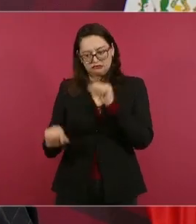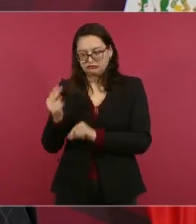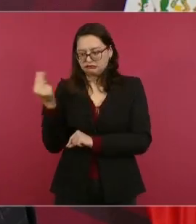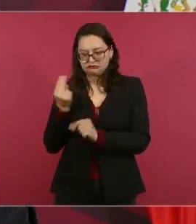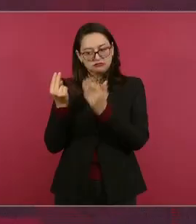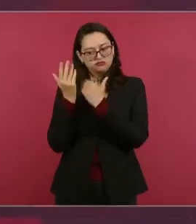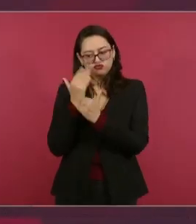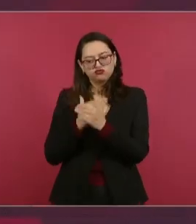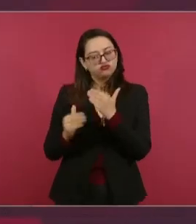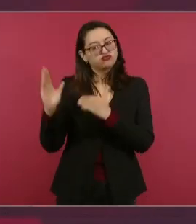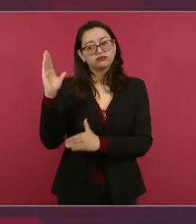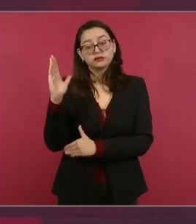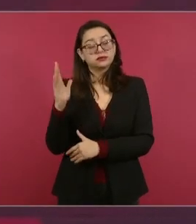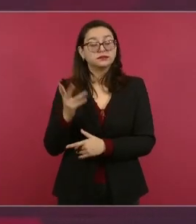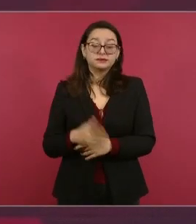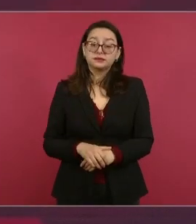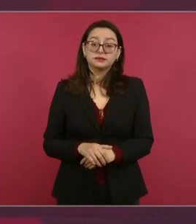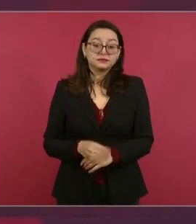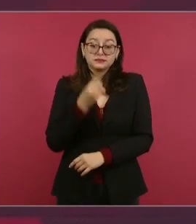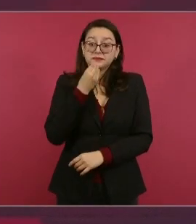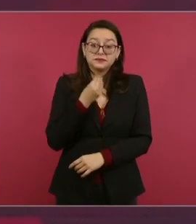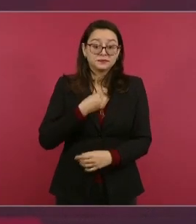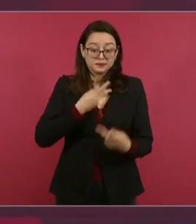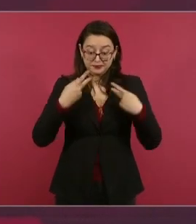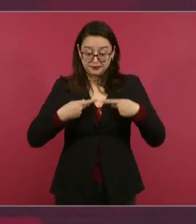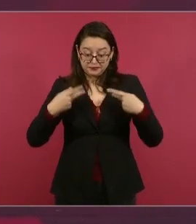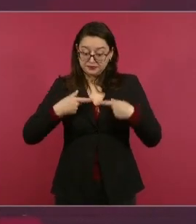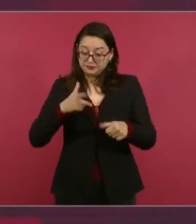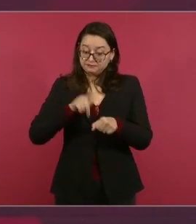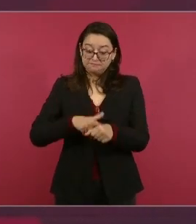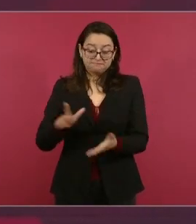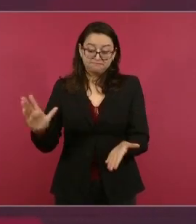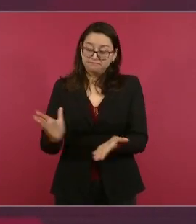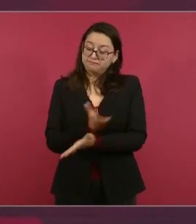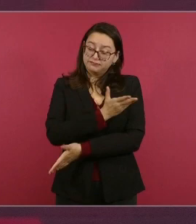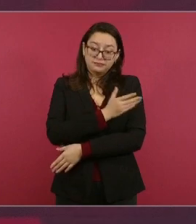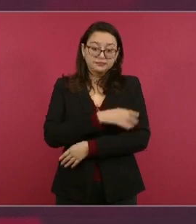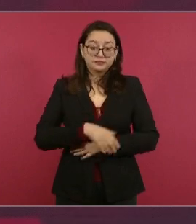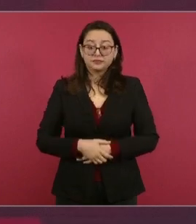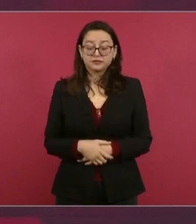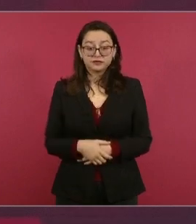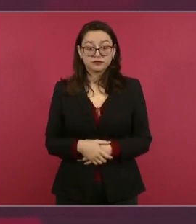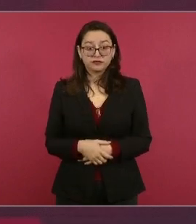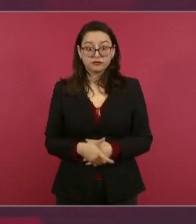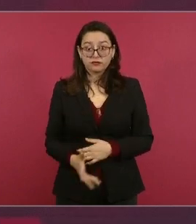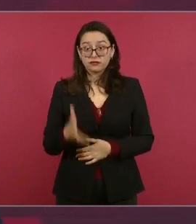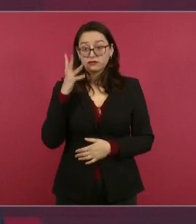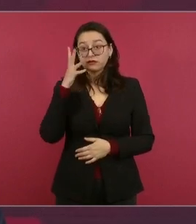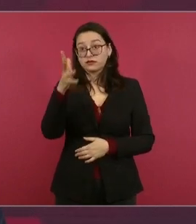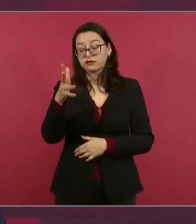Y es mejor, mucho mejor, heredar a los hijos.